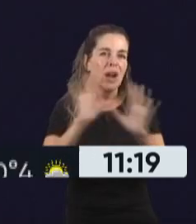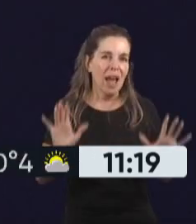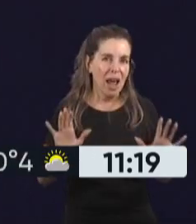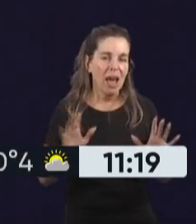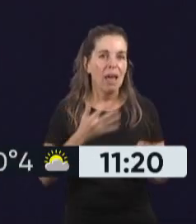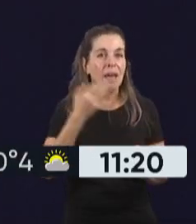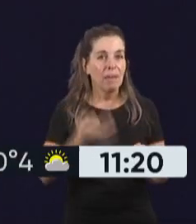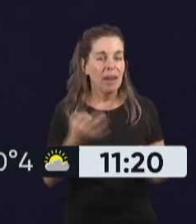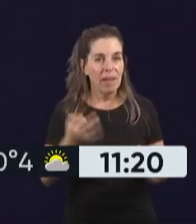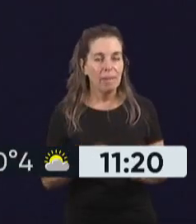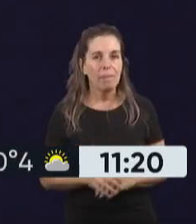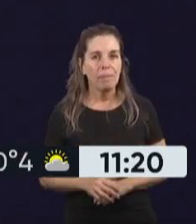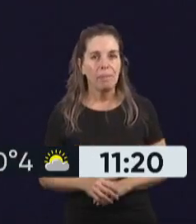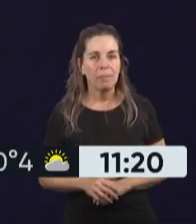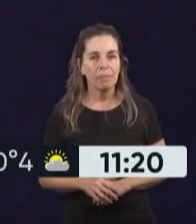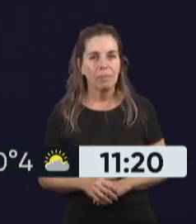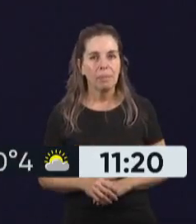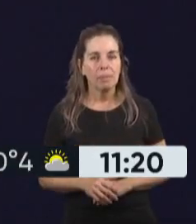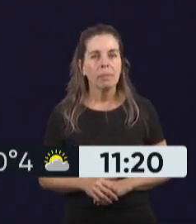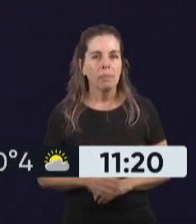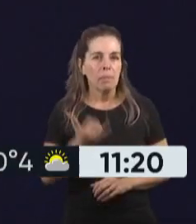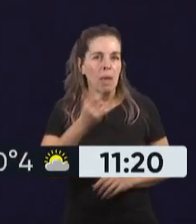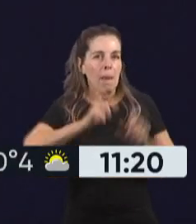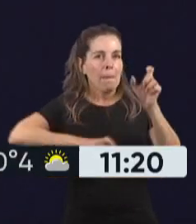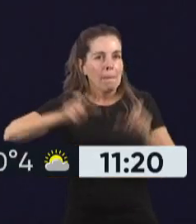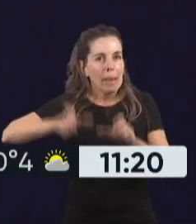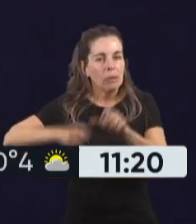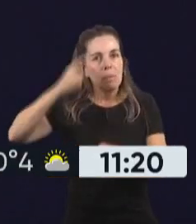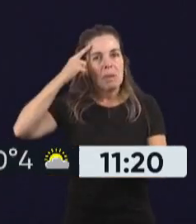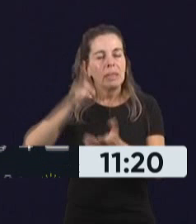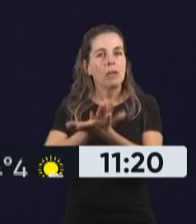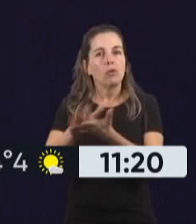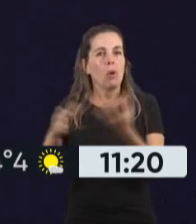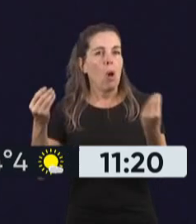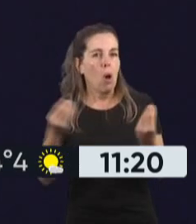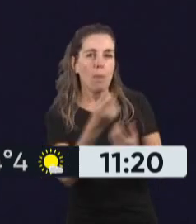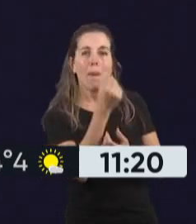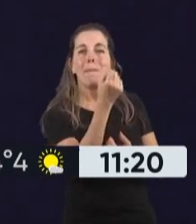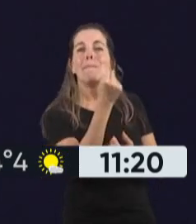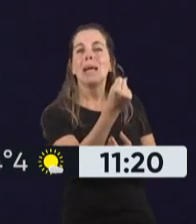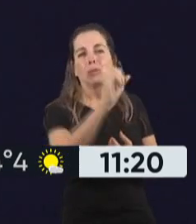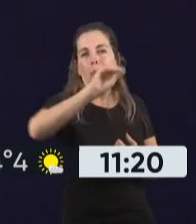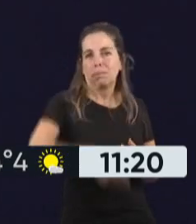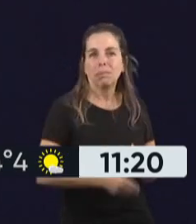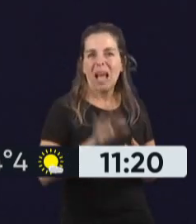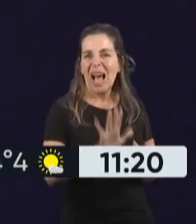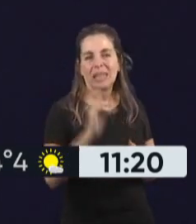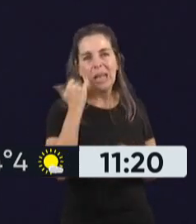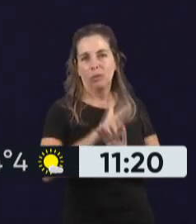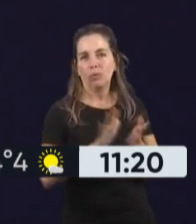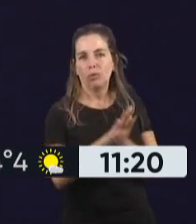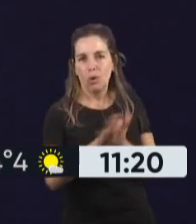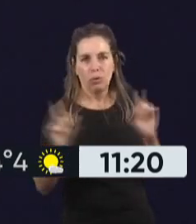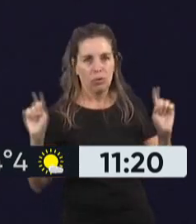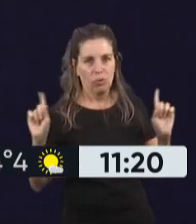Y lo cierto es que hay gente que cree que todo se soluciona con una devaluación, cuando nosotros, incluso el